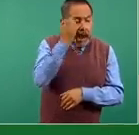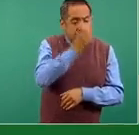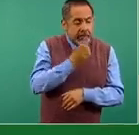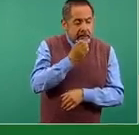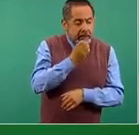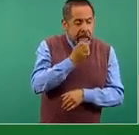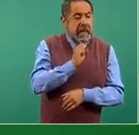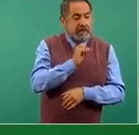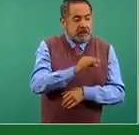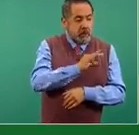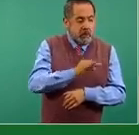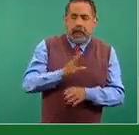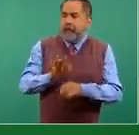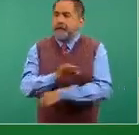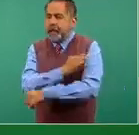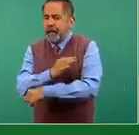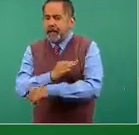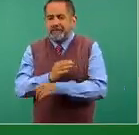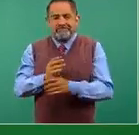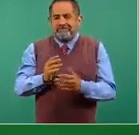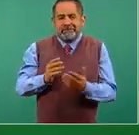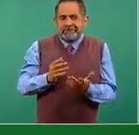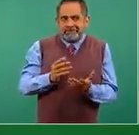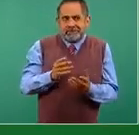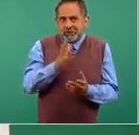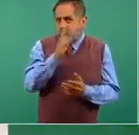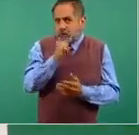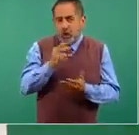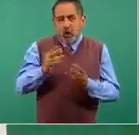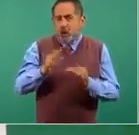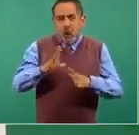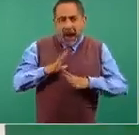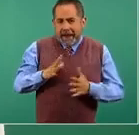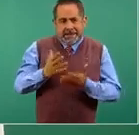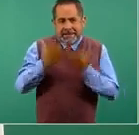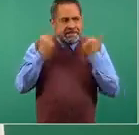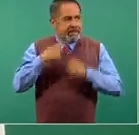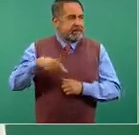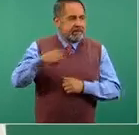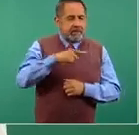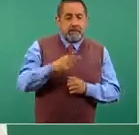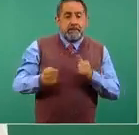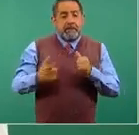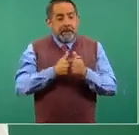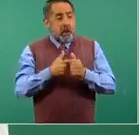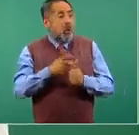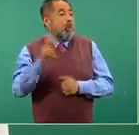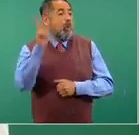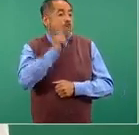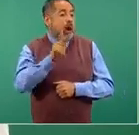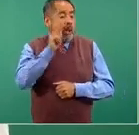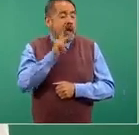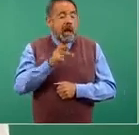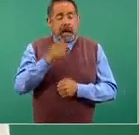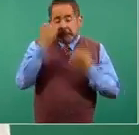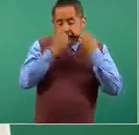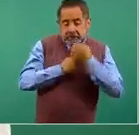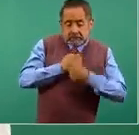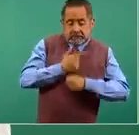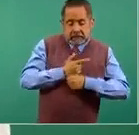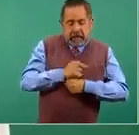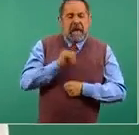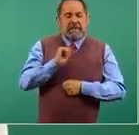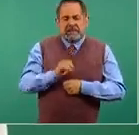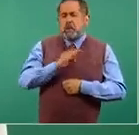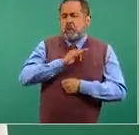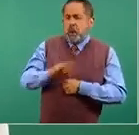una situación específica en donde se puedan hacer pruebas para saber cuál es la vacuna para la que es